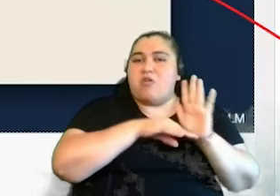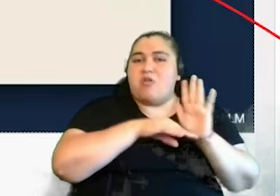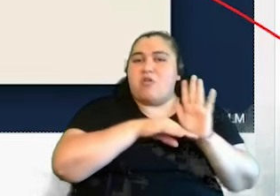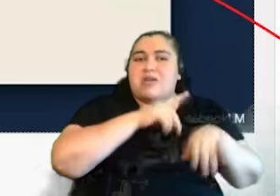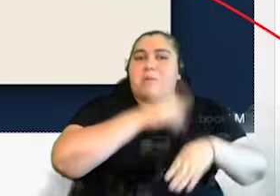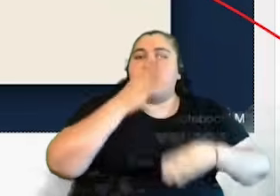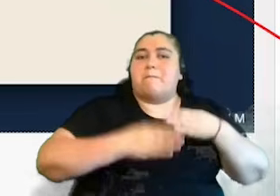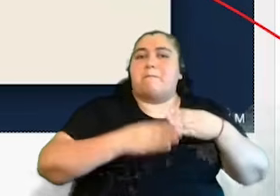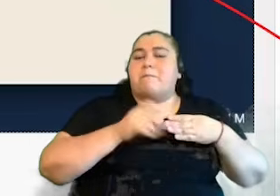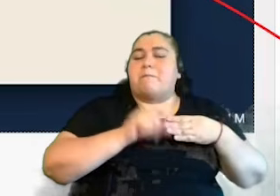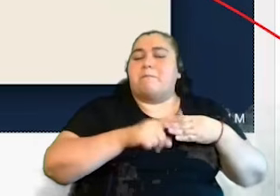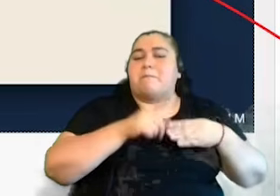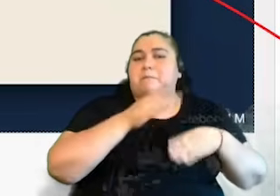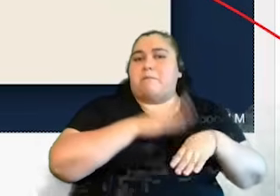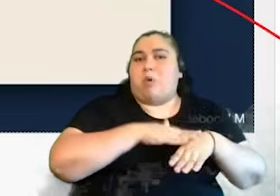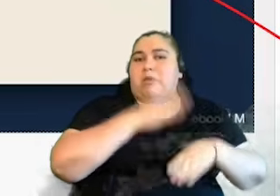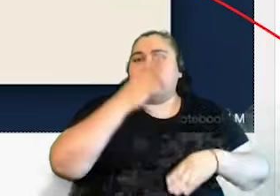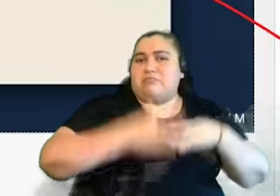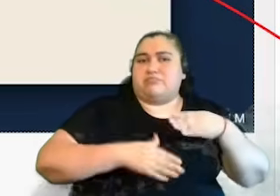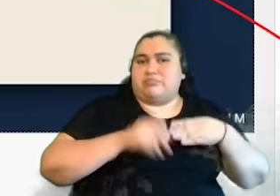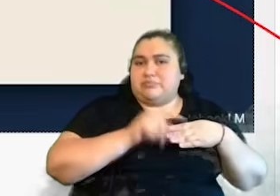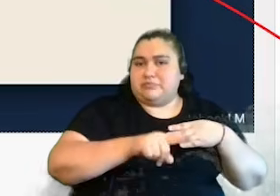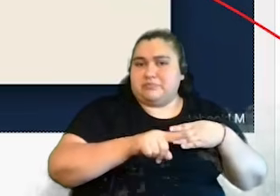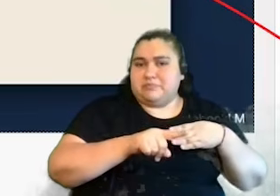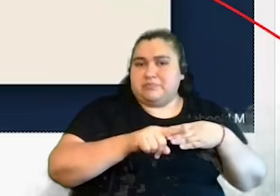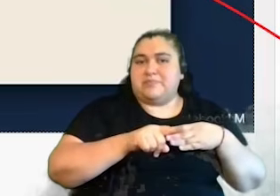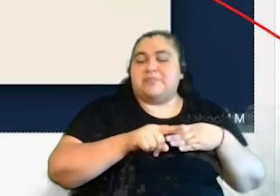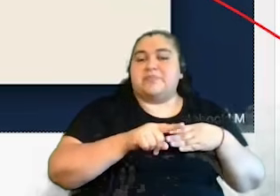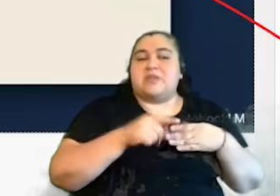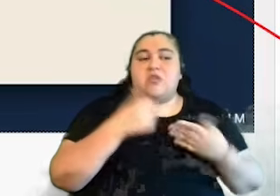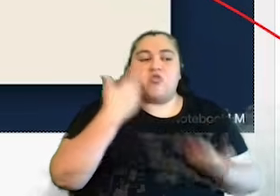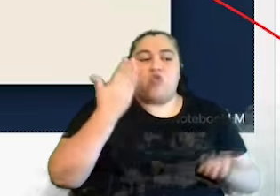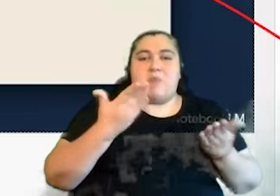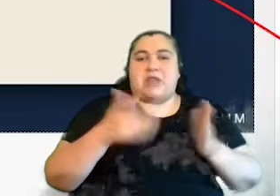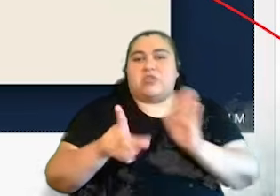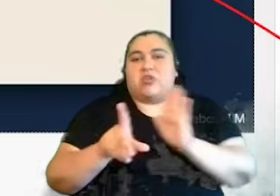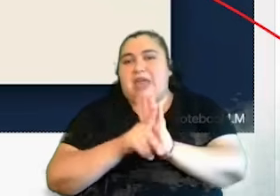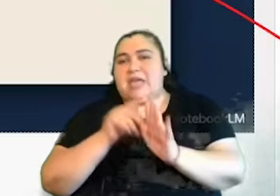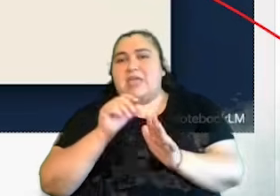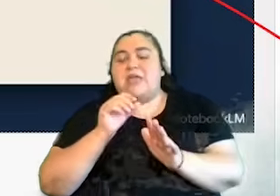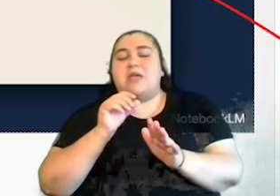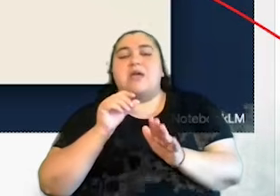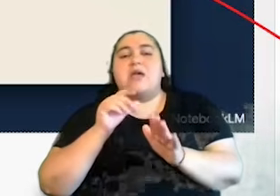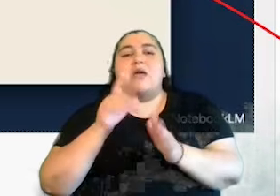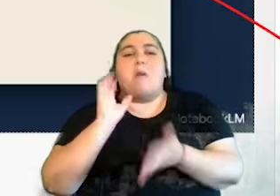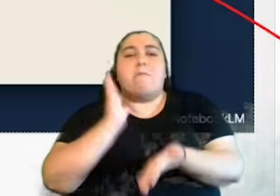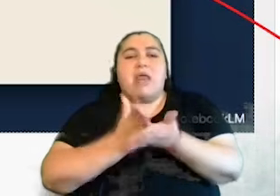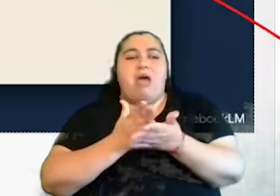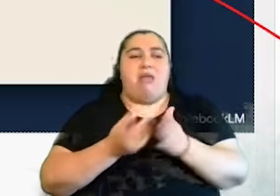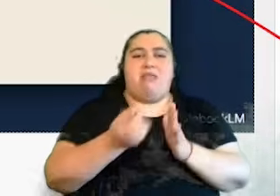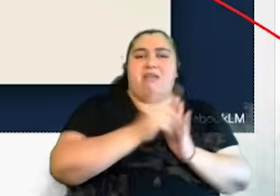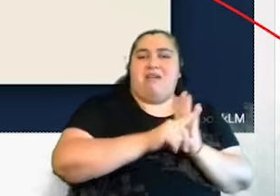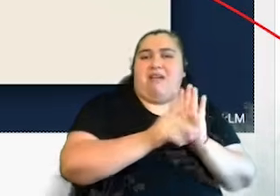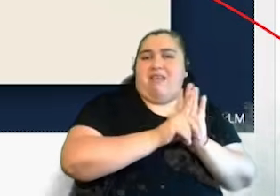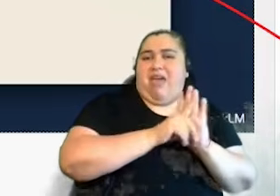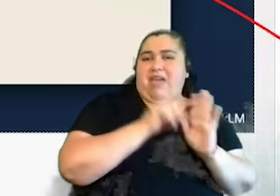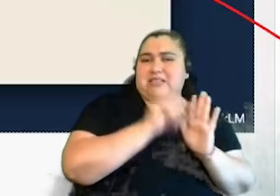que la prescripción tributaria. ¿Y esto por qué sucedía? Porque cuando las leyes se sancionaban y